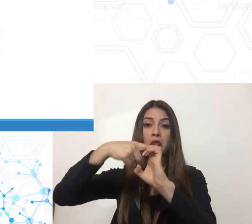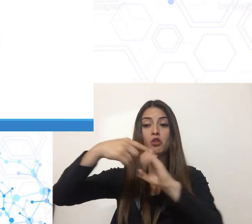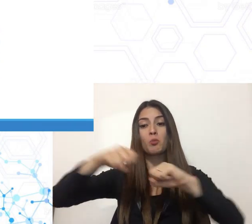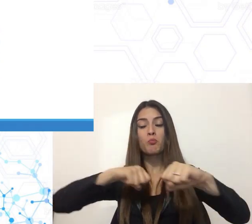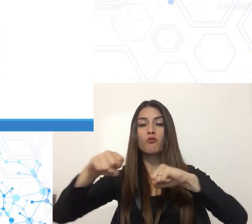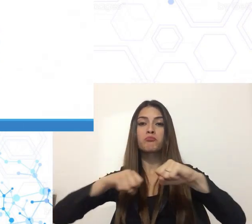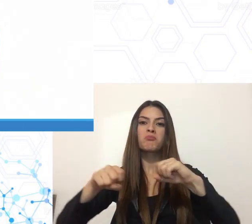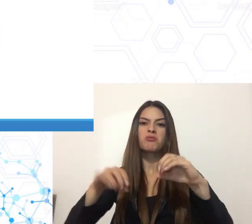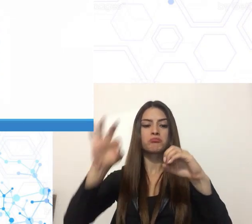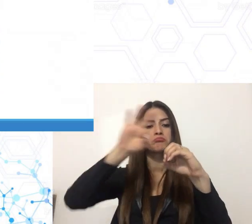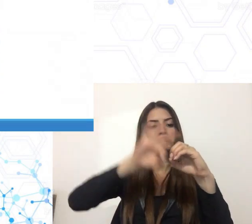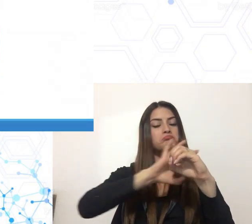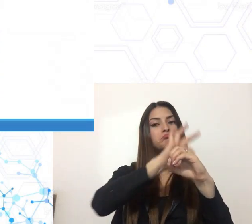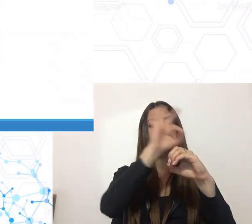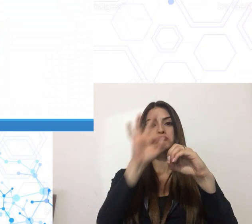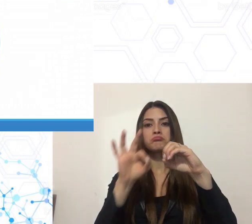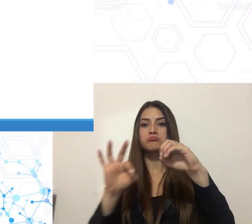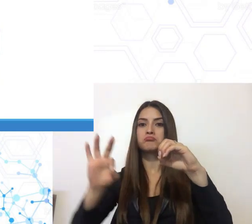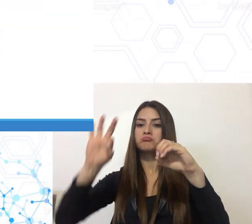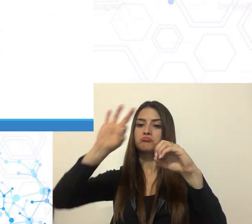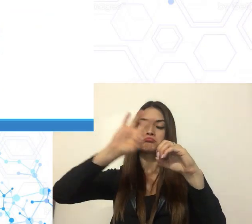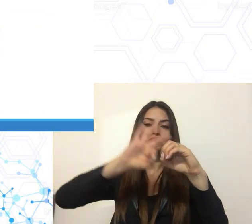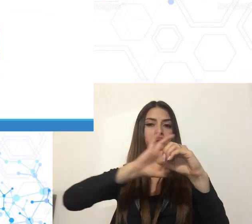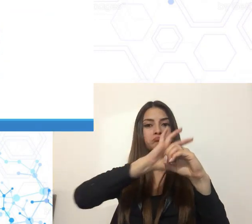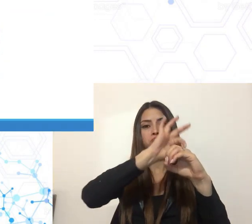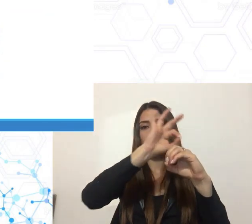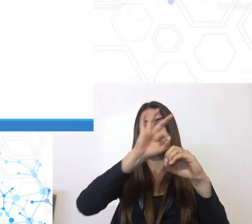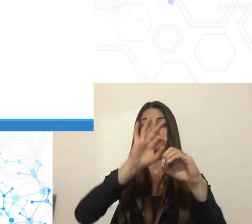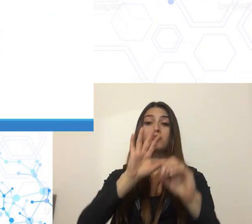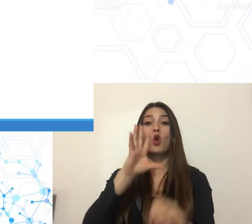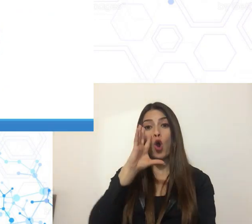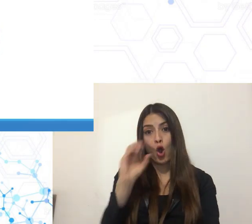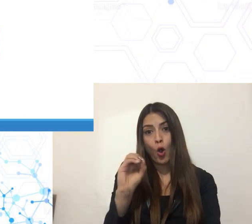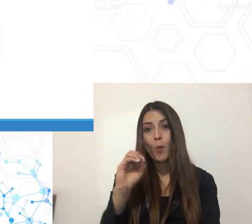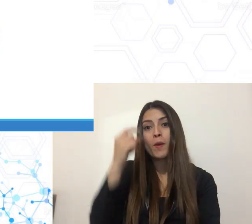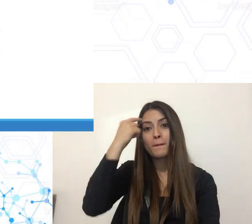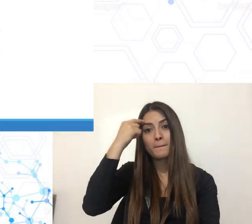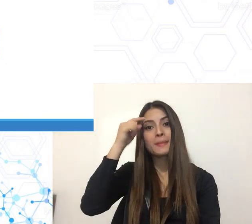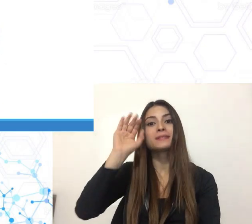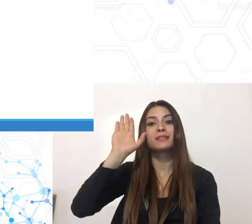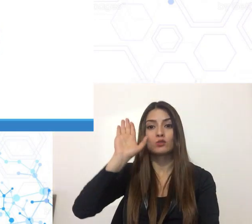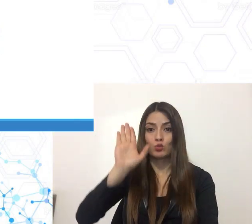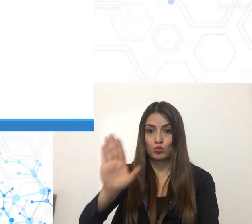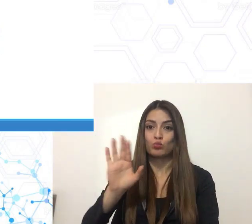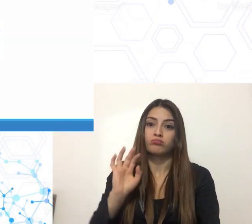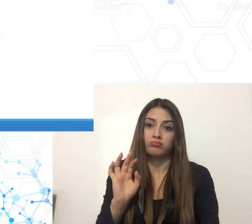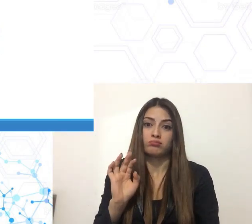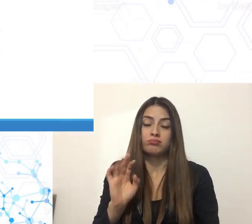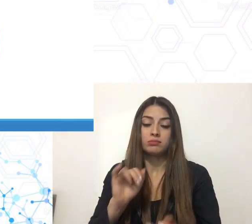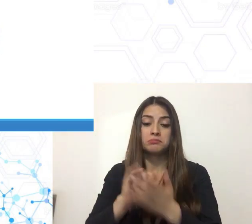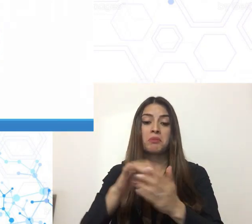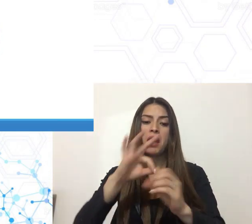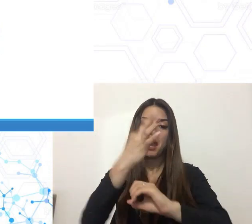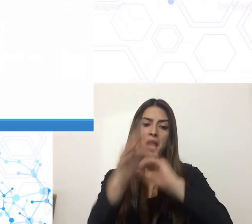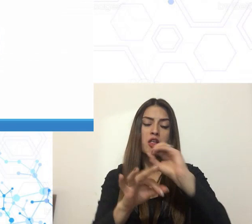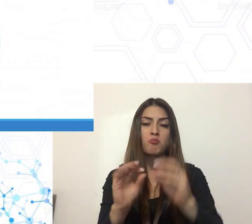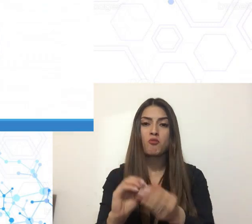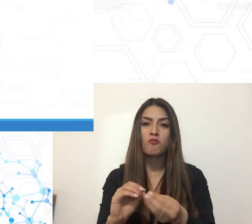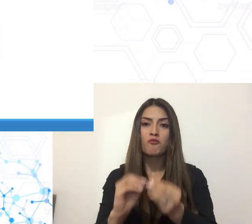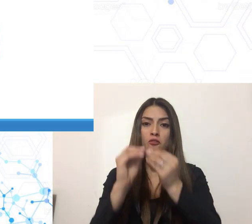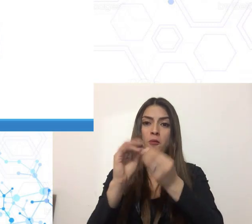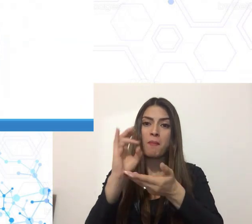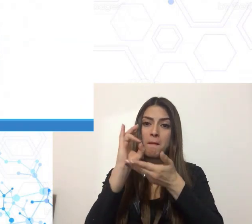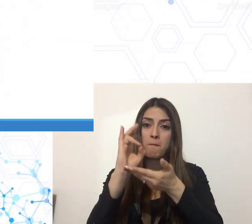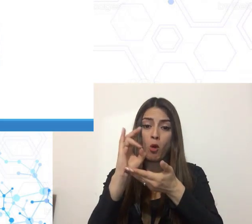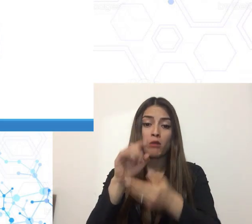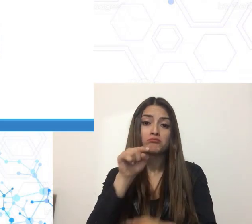tal manera que es Schrödinger quien dice que esos electrones se van a mover